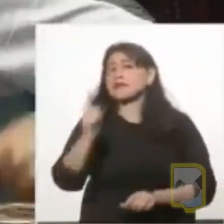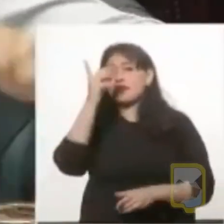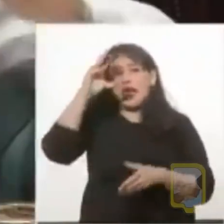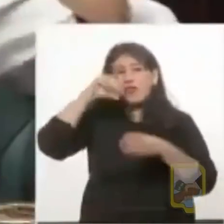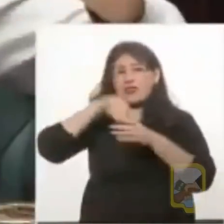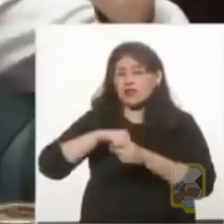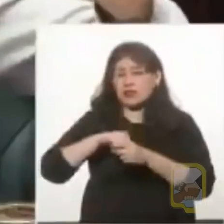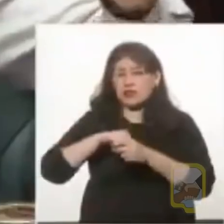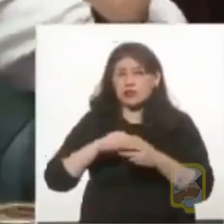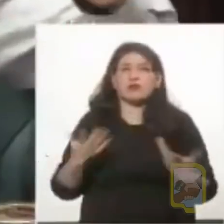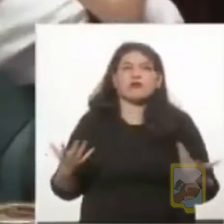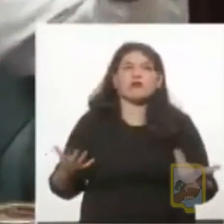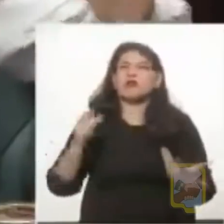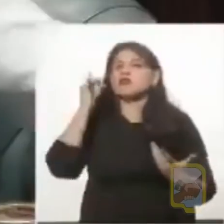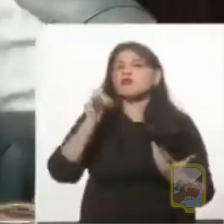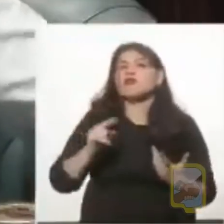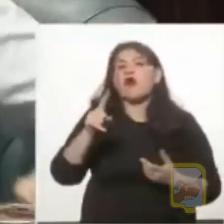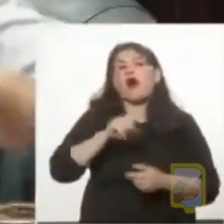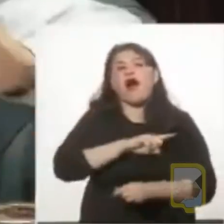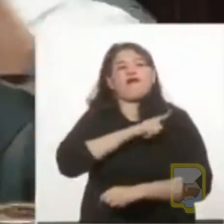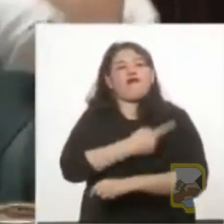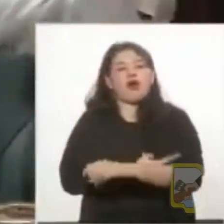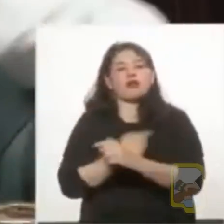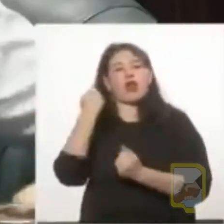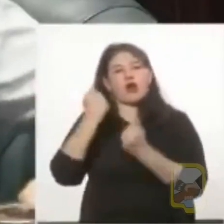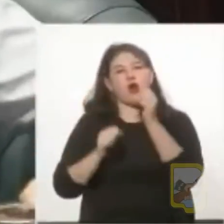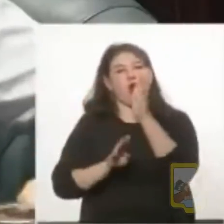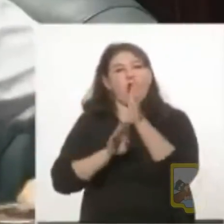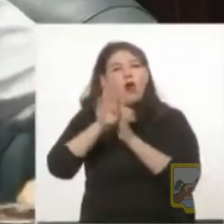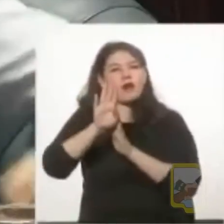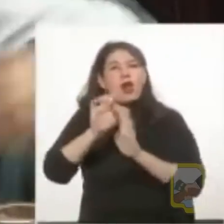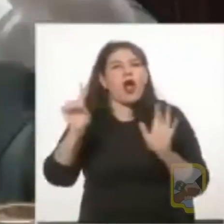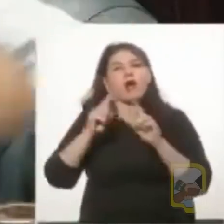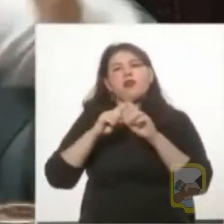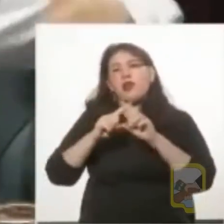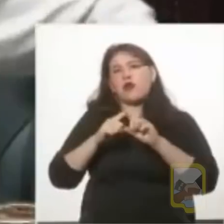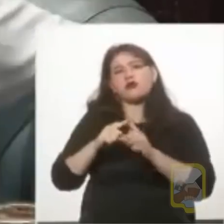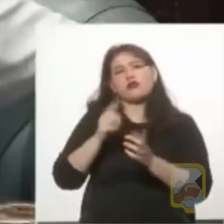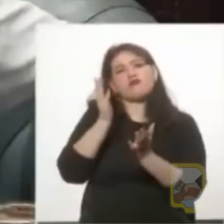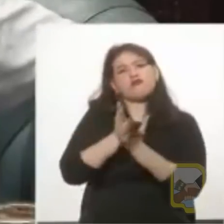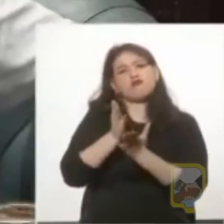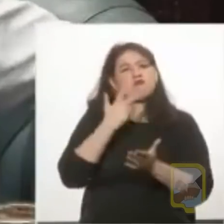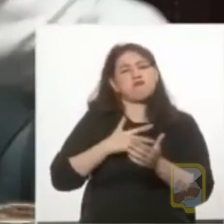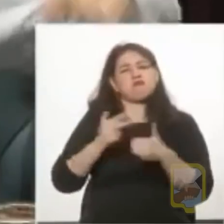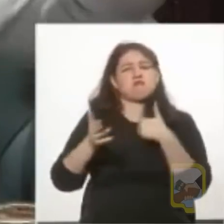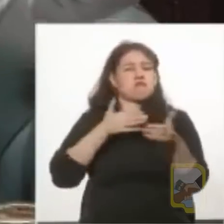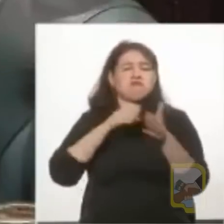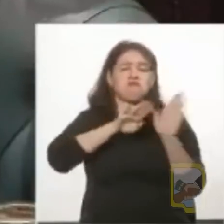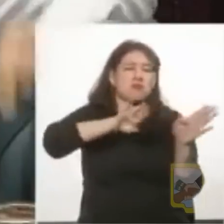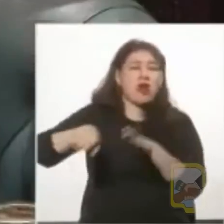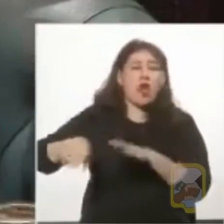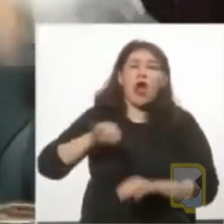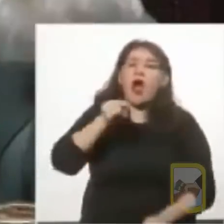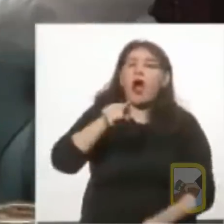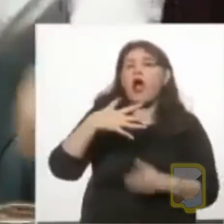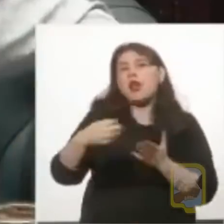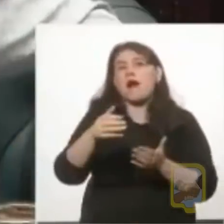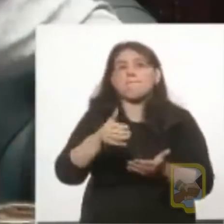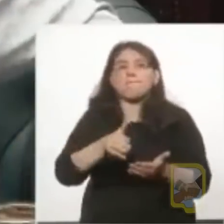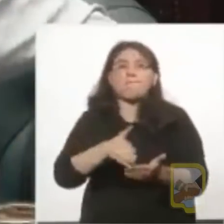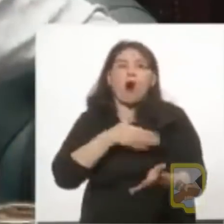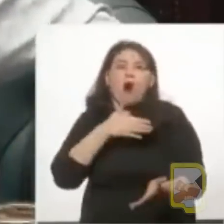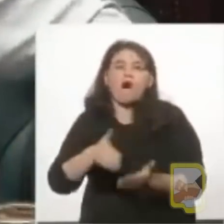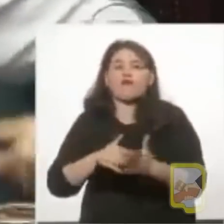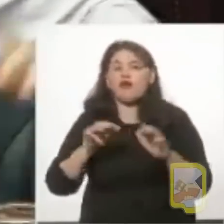de gobierno. Parece que si tenés potencia económica, ahí la discusión de los derechos humanos pasa a un segundo plano. Ahora, si sos una isla pobre